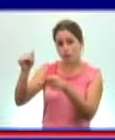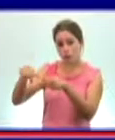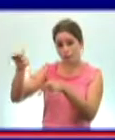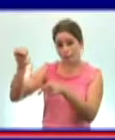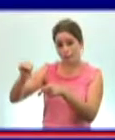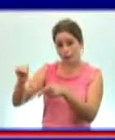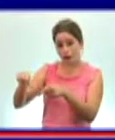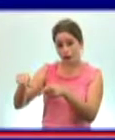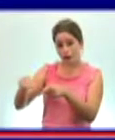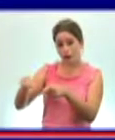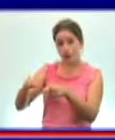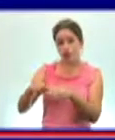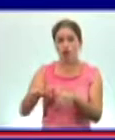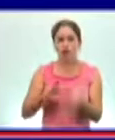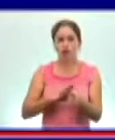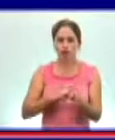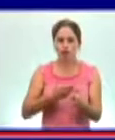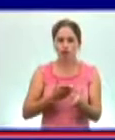esa lucha o la